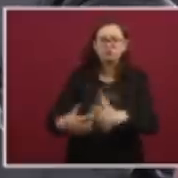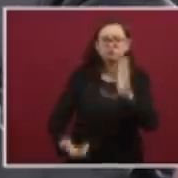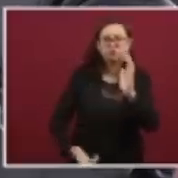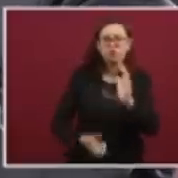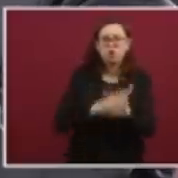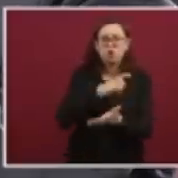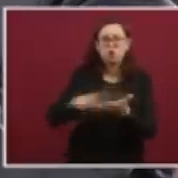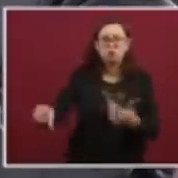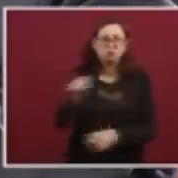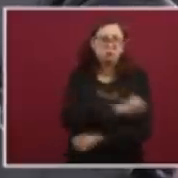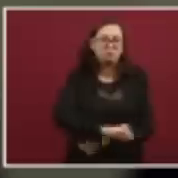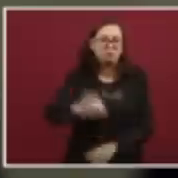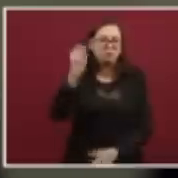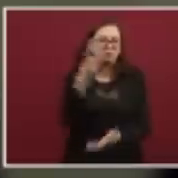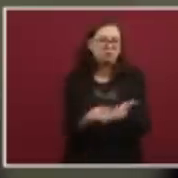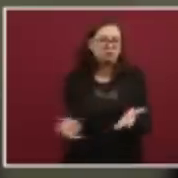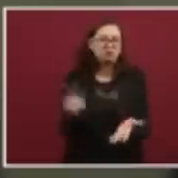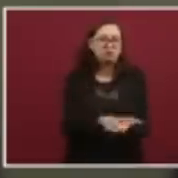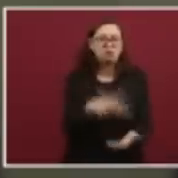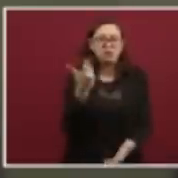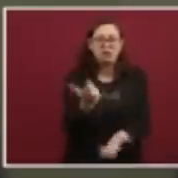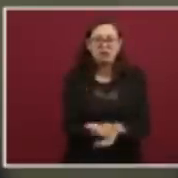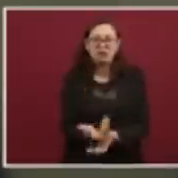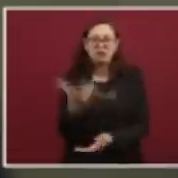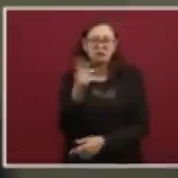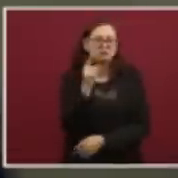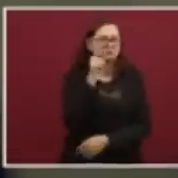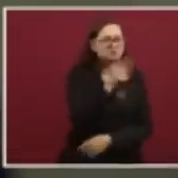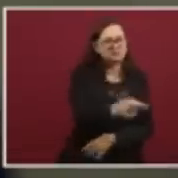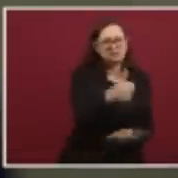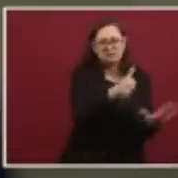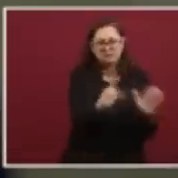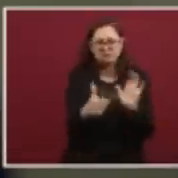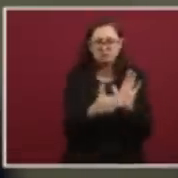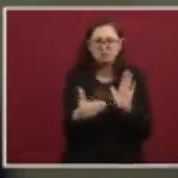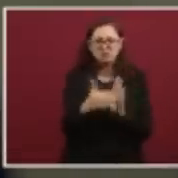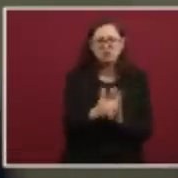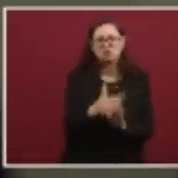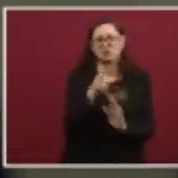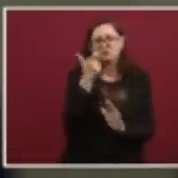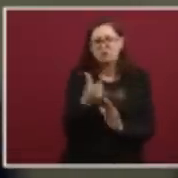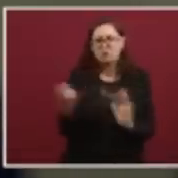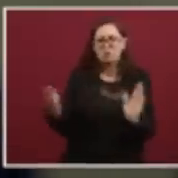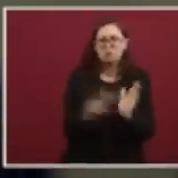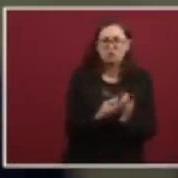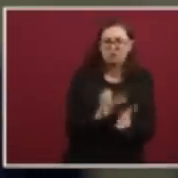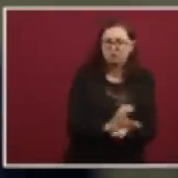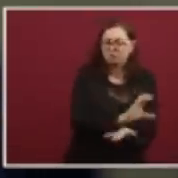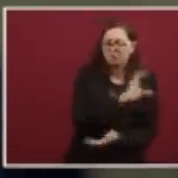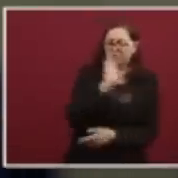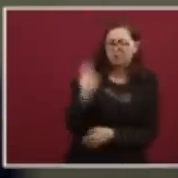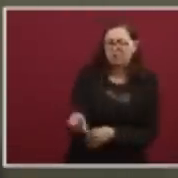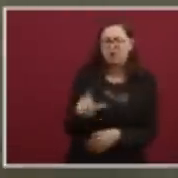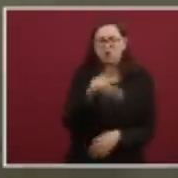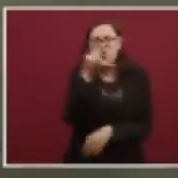620 millones de pesos. Y la pregunta es concisa. ¿Qué va a hacer su gobierno para marcar una diferencia y evitar que estas personas que